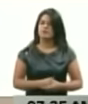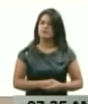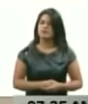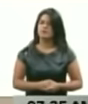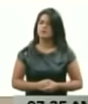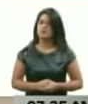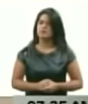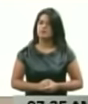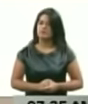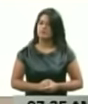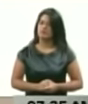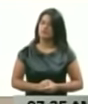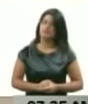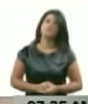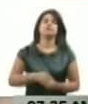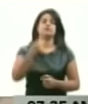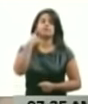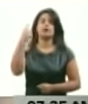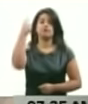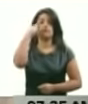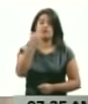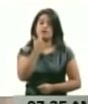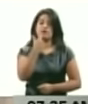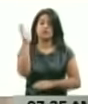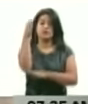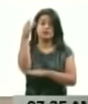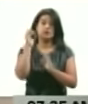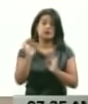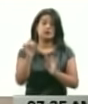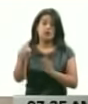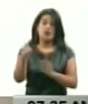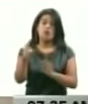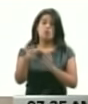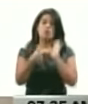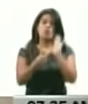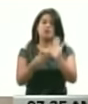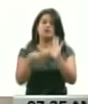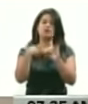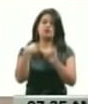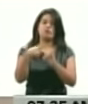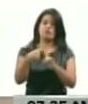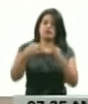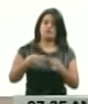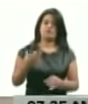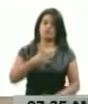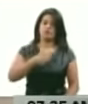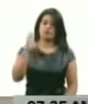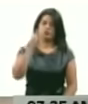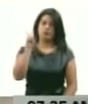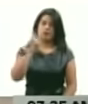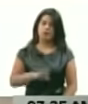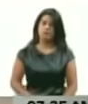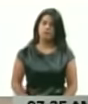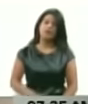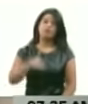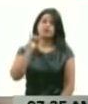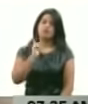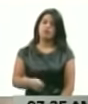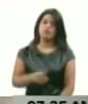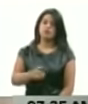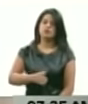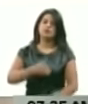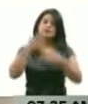Fíjate, una efeméride que refuerza lo afirmativo venezolano. O sea, debemos permanentemente